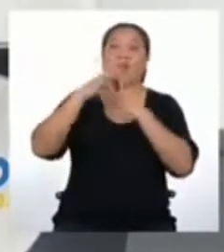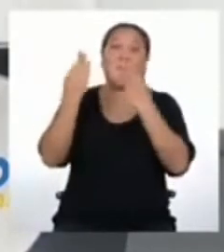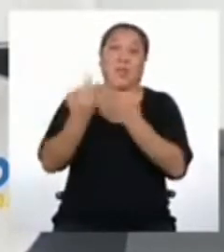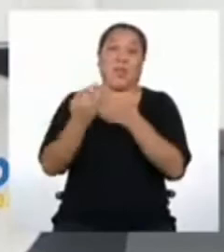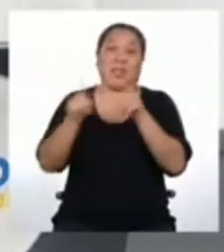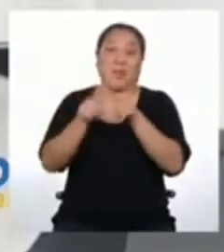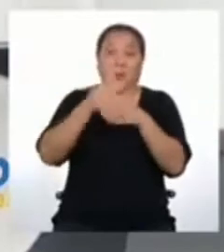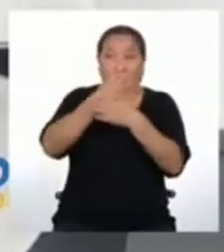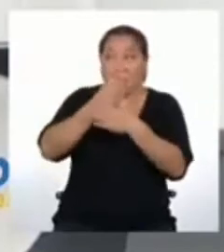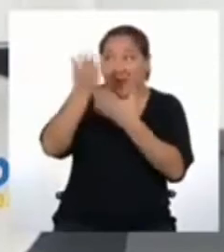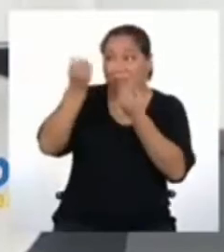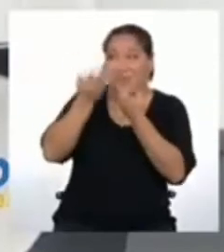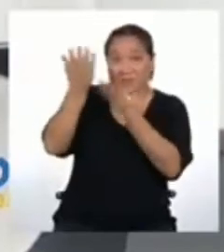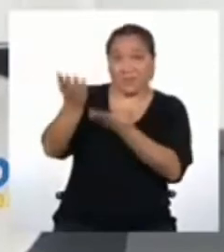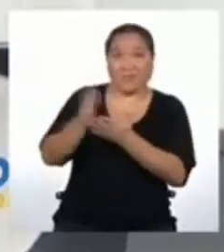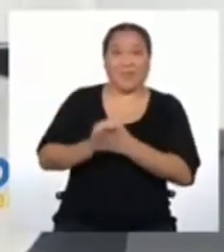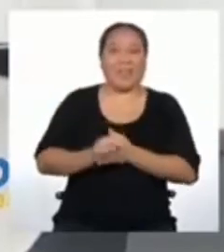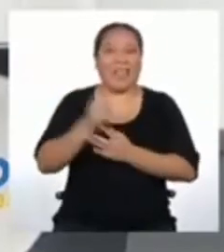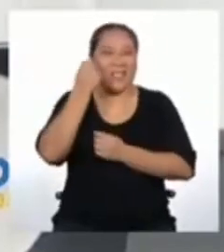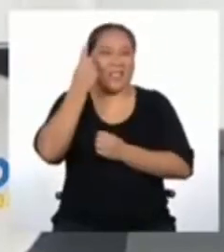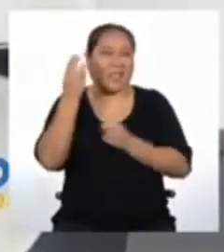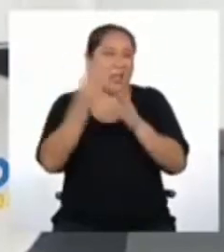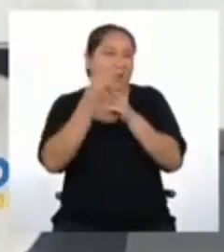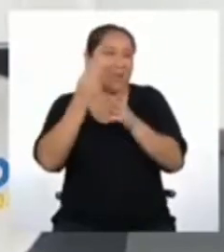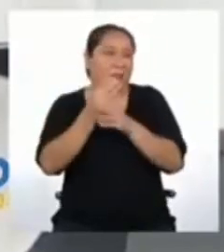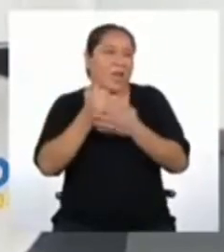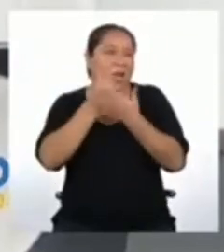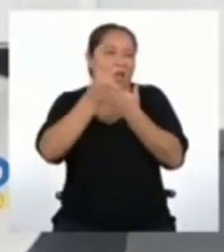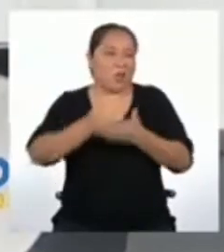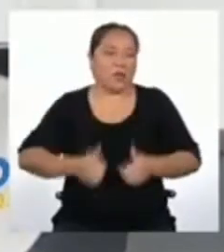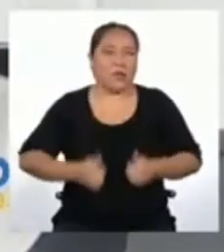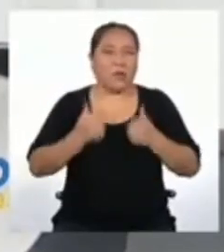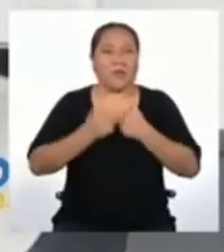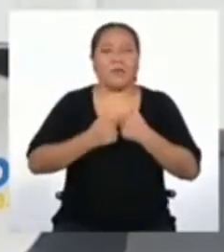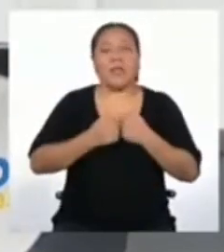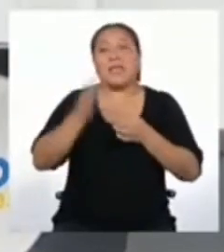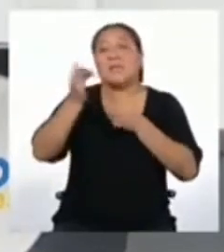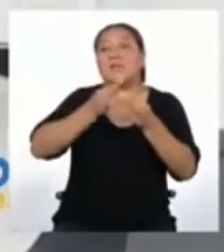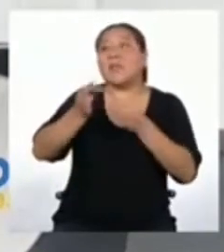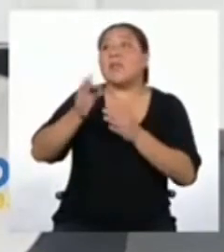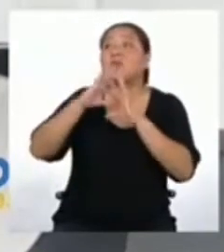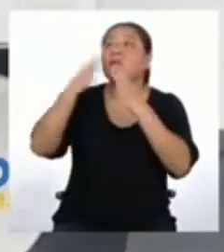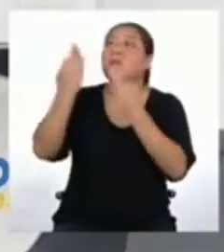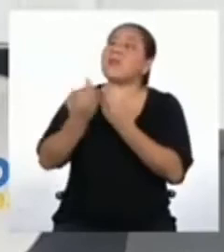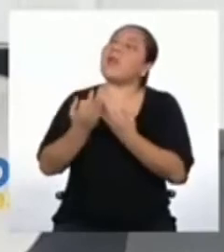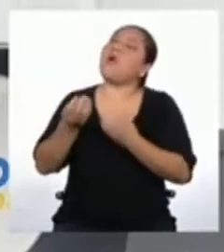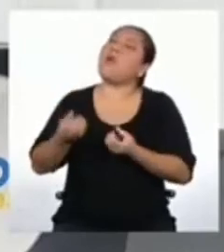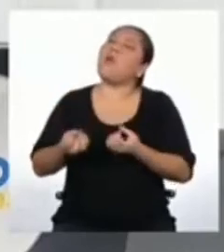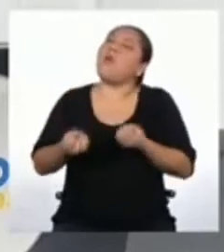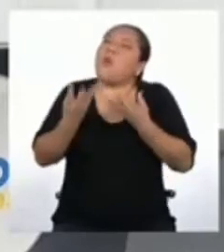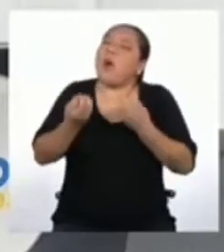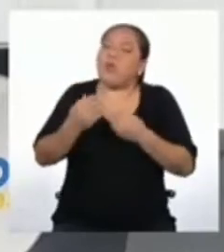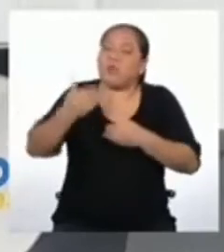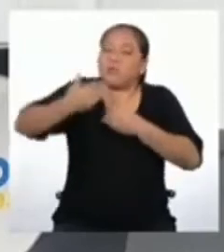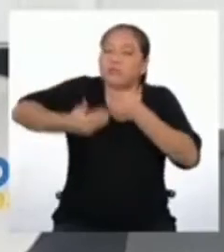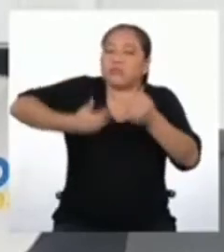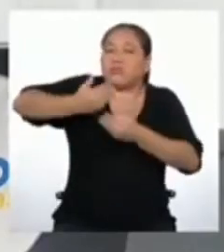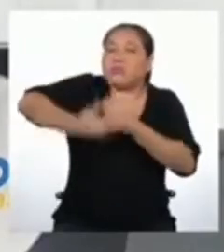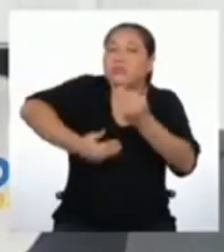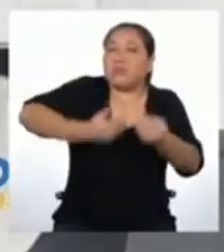resolver situaciones cotidianas. Explícale a tu familia cuándo estamos frente a una progresión aritmética y lo útil que es en